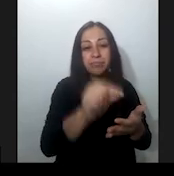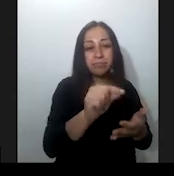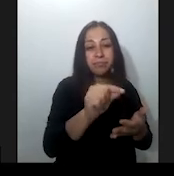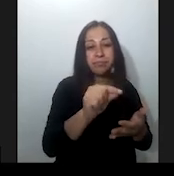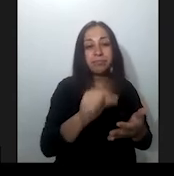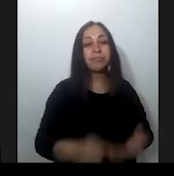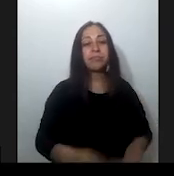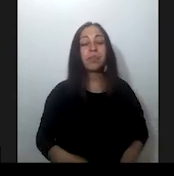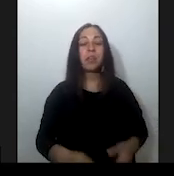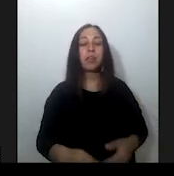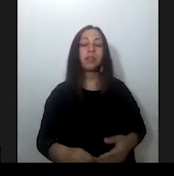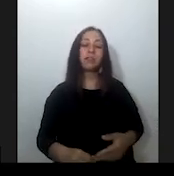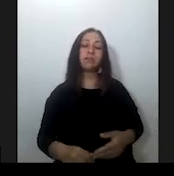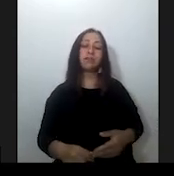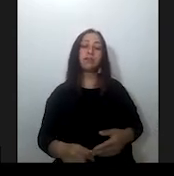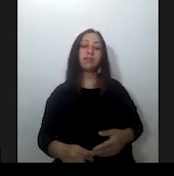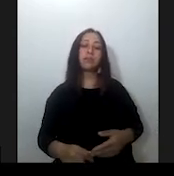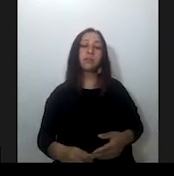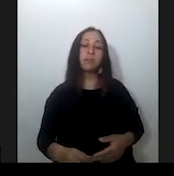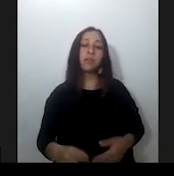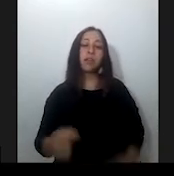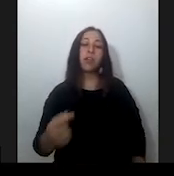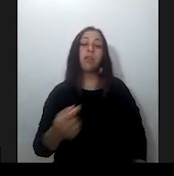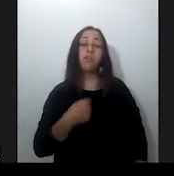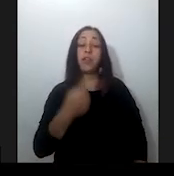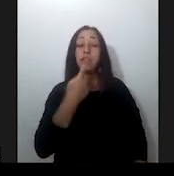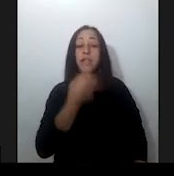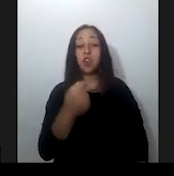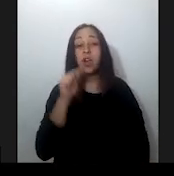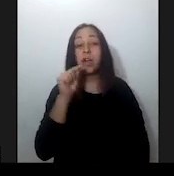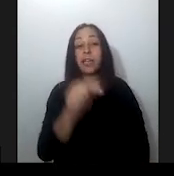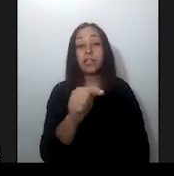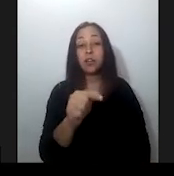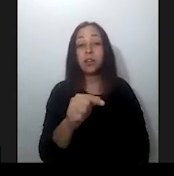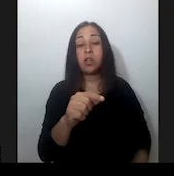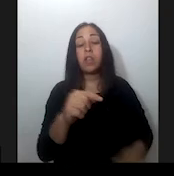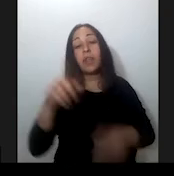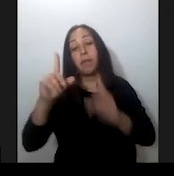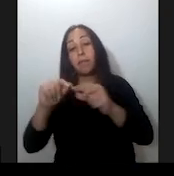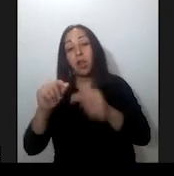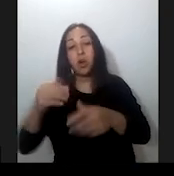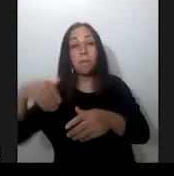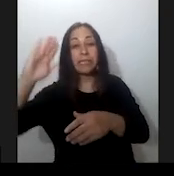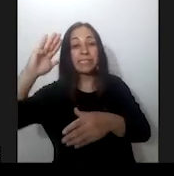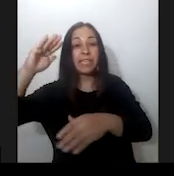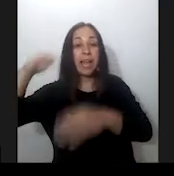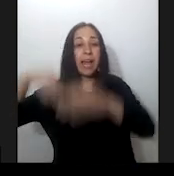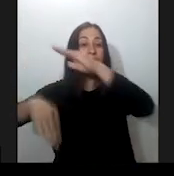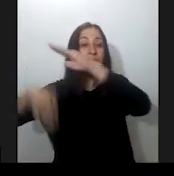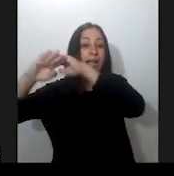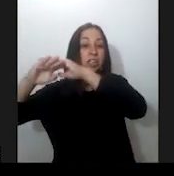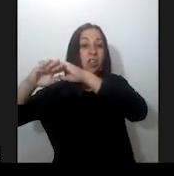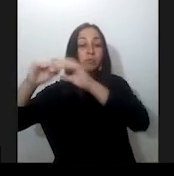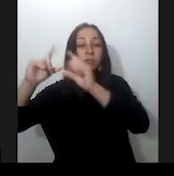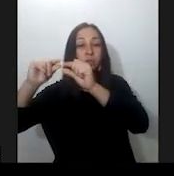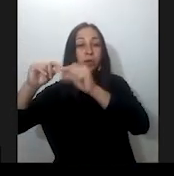el color naranja. Yo también podría definirle cuál es ese valor más bajo, lo mismo que el valor más